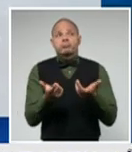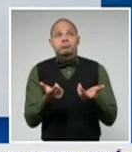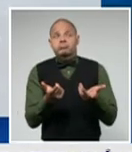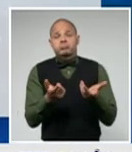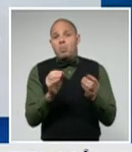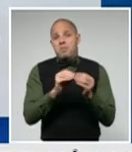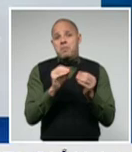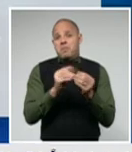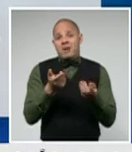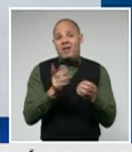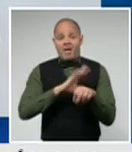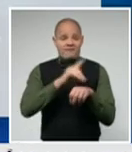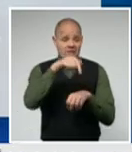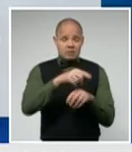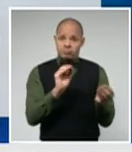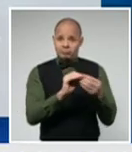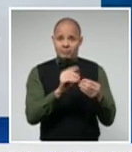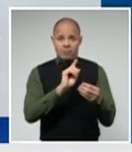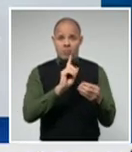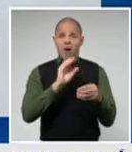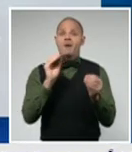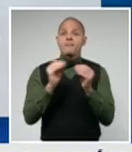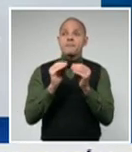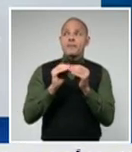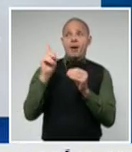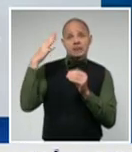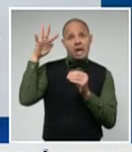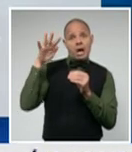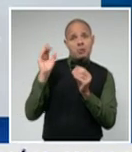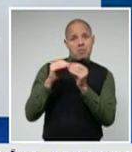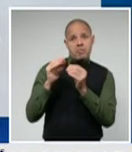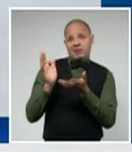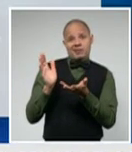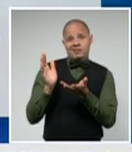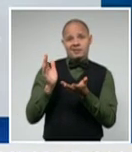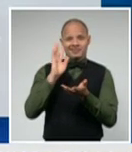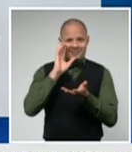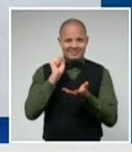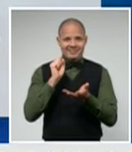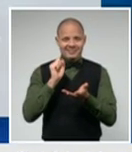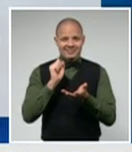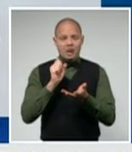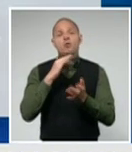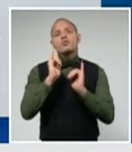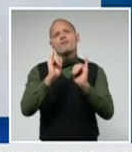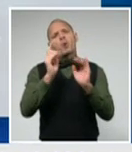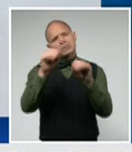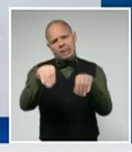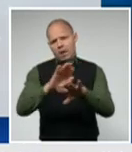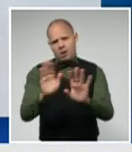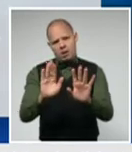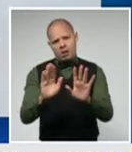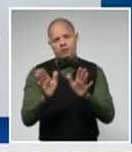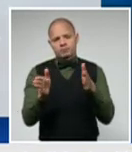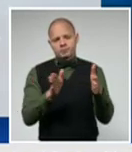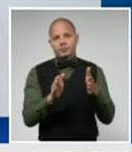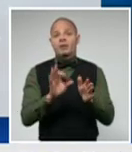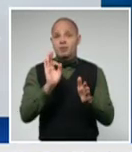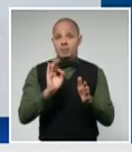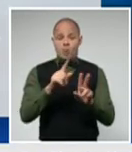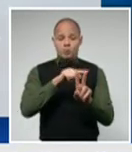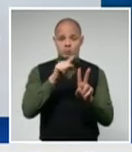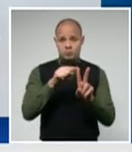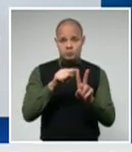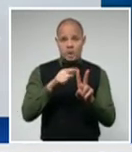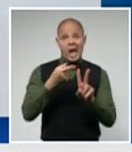del territorio, teniendo en cuenta que no es una transmisión autóctona de nuestro país. Las 2 personas que se diagnosticaron